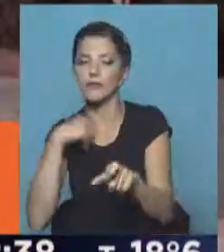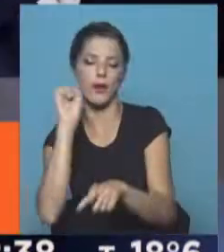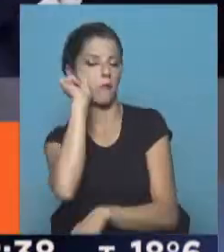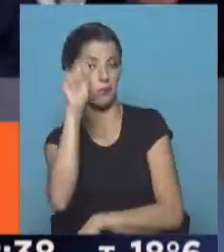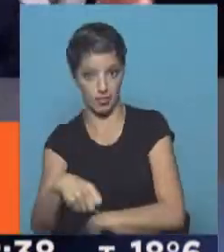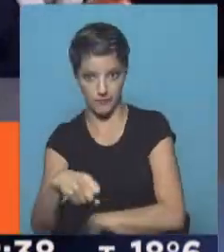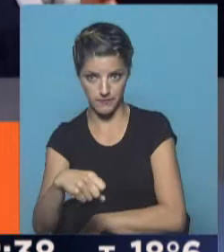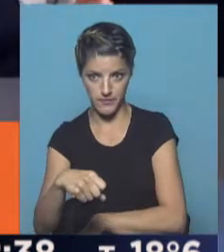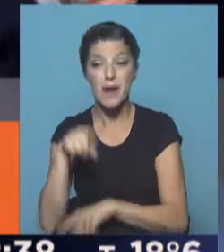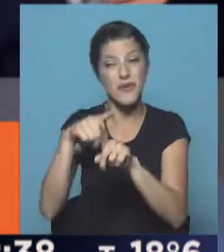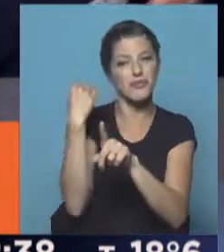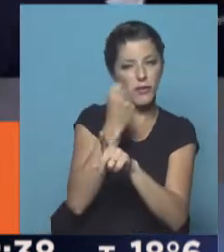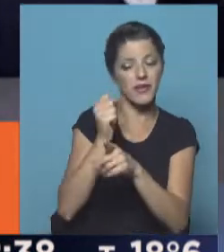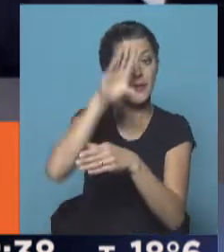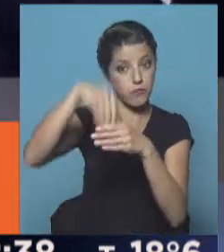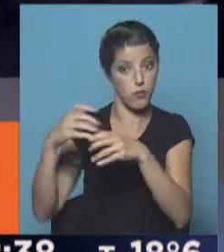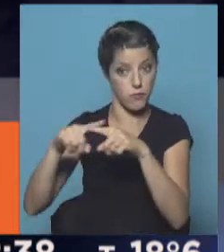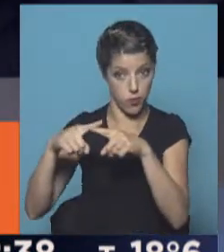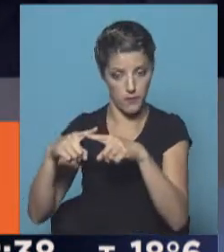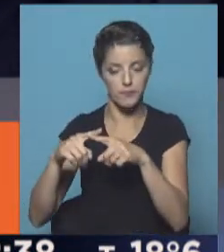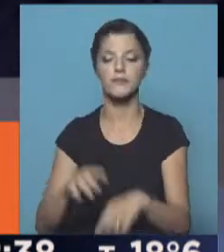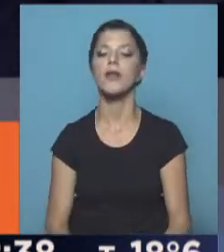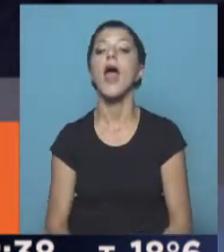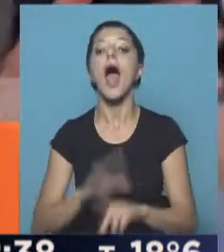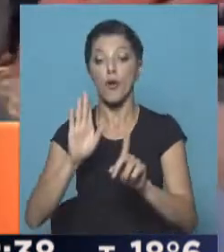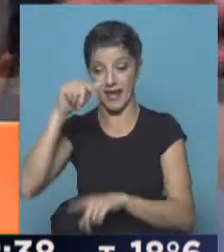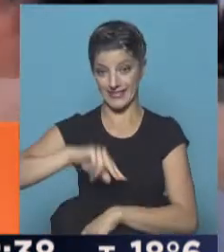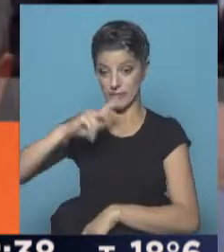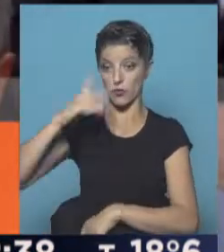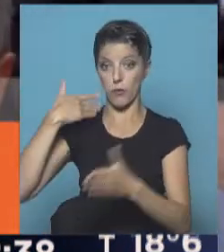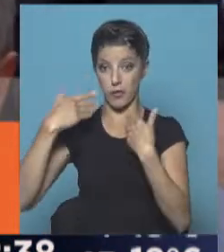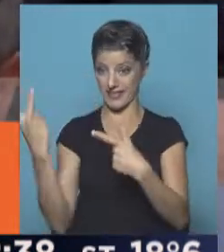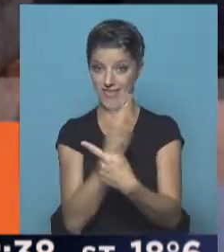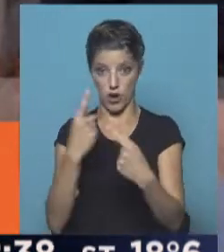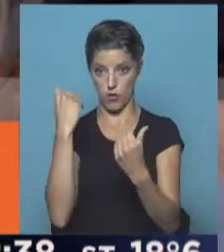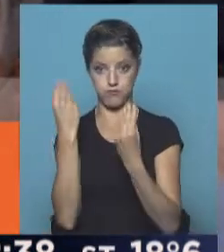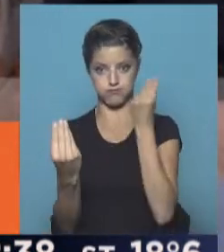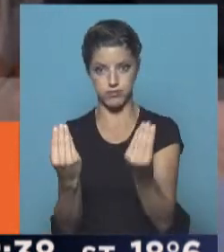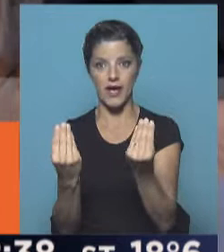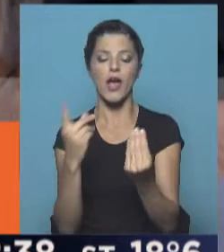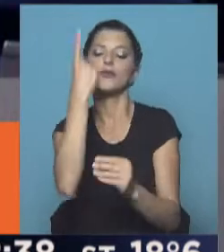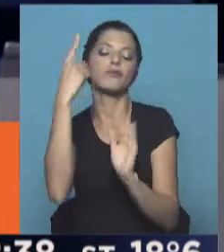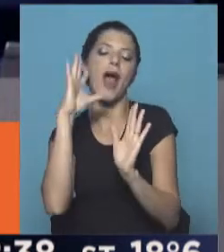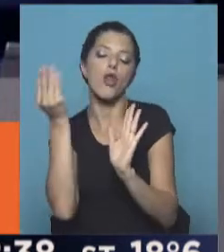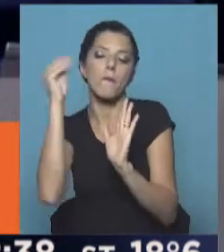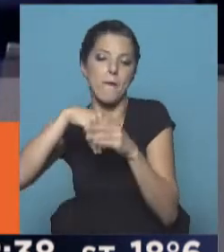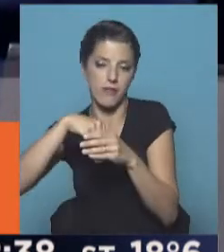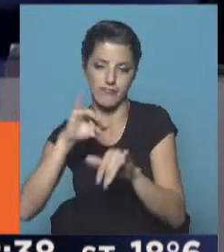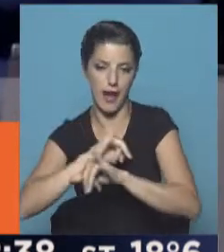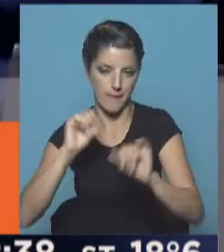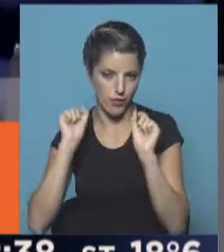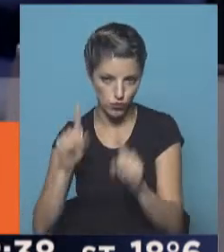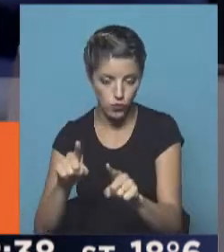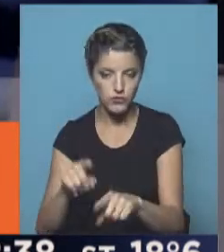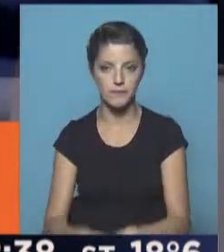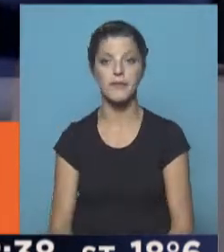estas alturas, el segundo debate entre el republicano y la demócrata quedó como una anécdota más de la campaña. Mejor